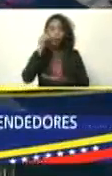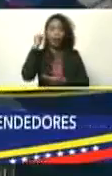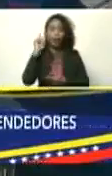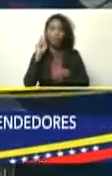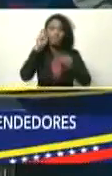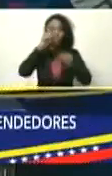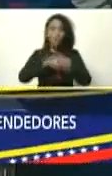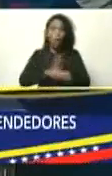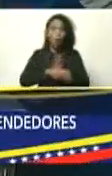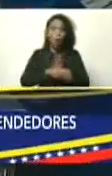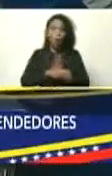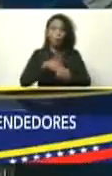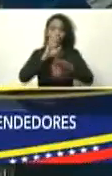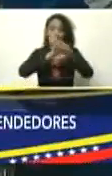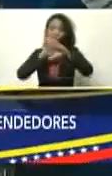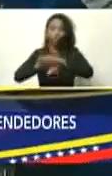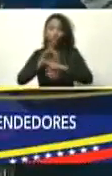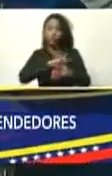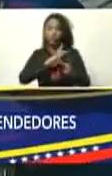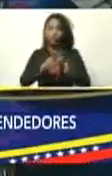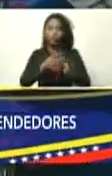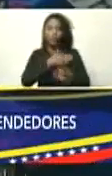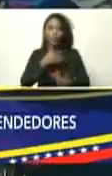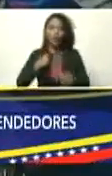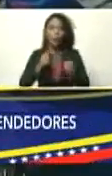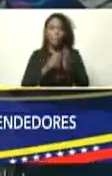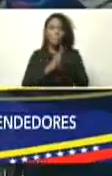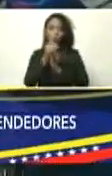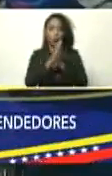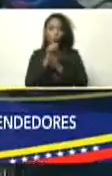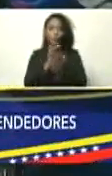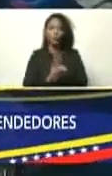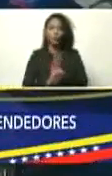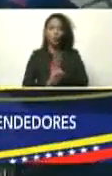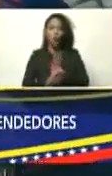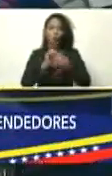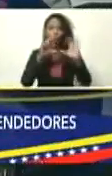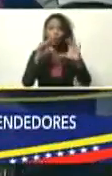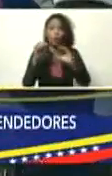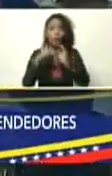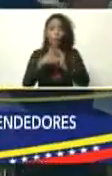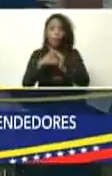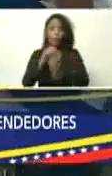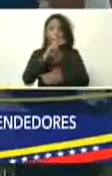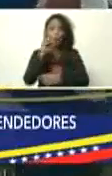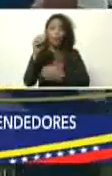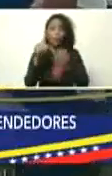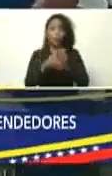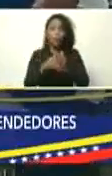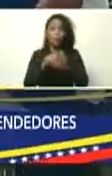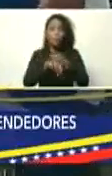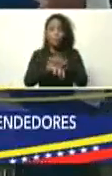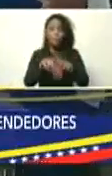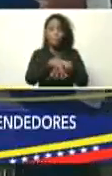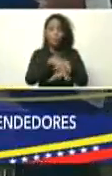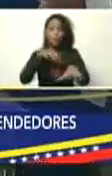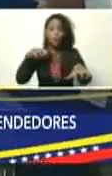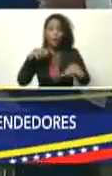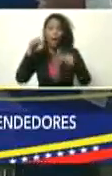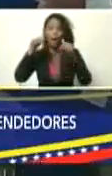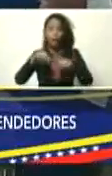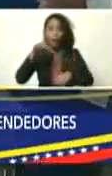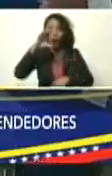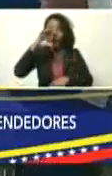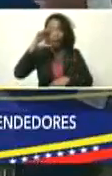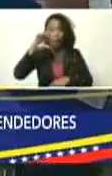registraron manifestando su voluntad de querer ser emprendedores. De esos 80.000 ya hemos formado 20.000, la mayoría aquí en el municipio Sucre,